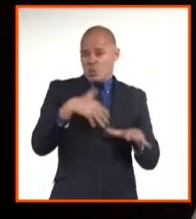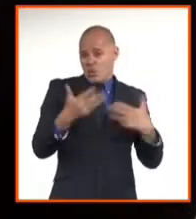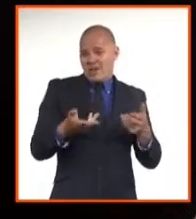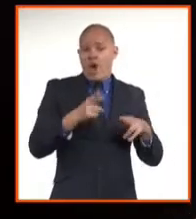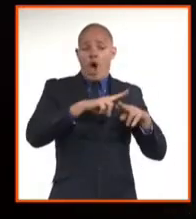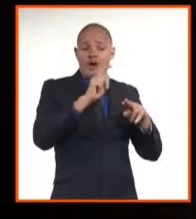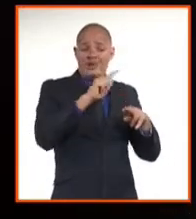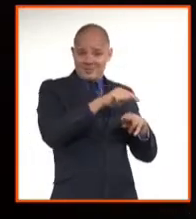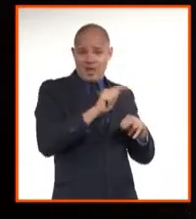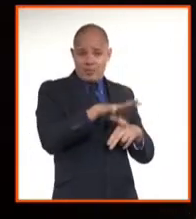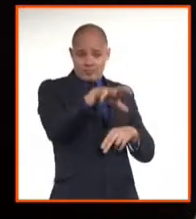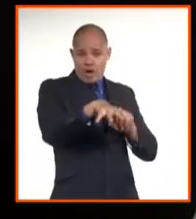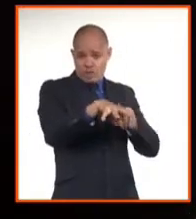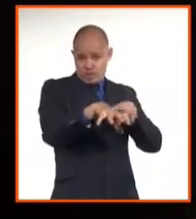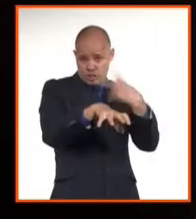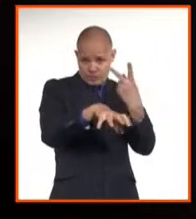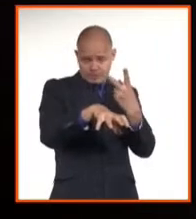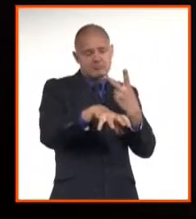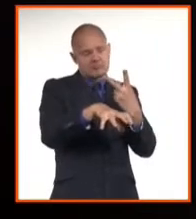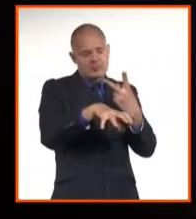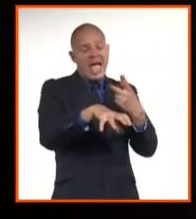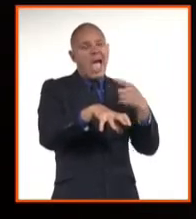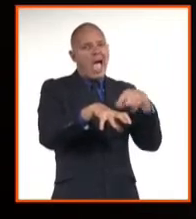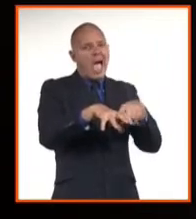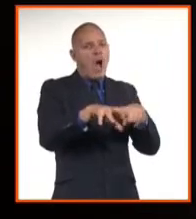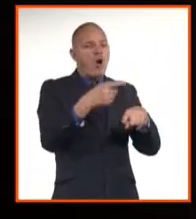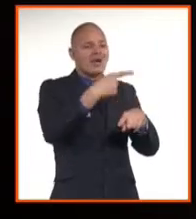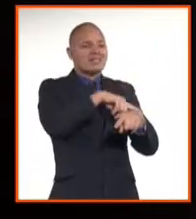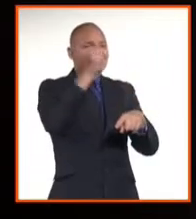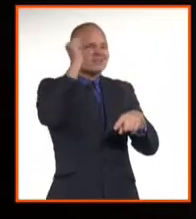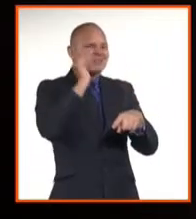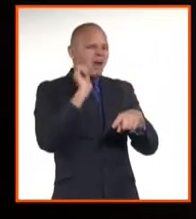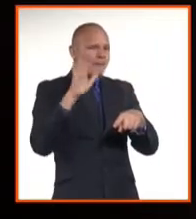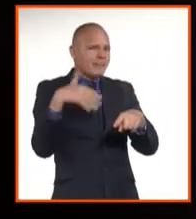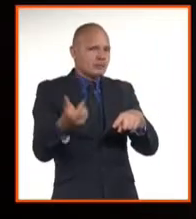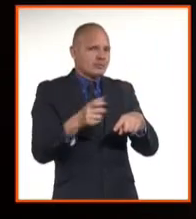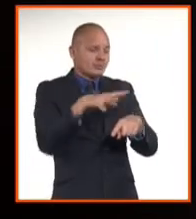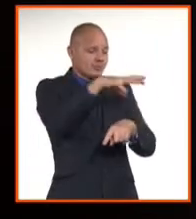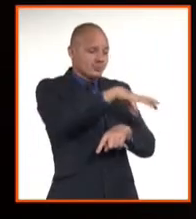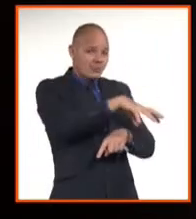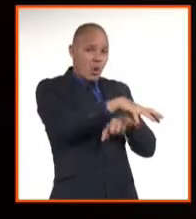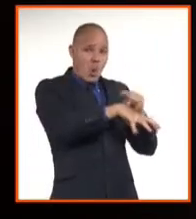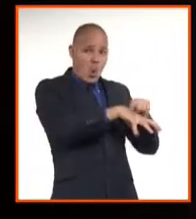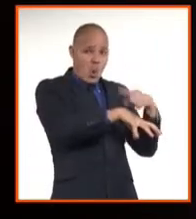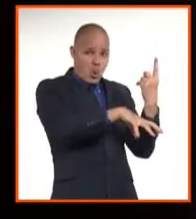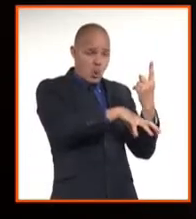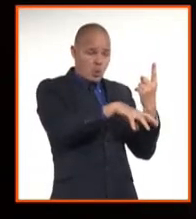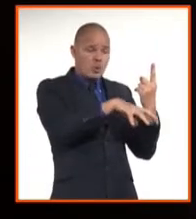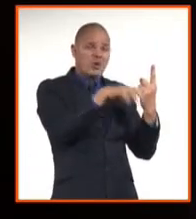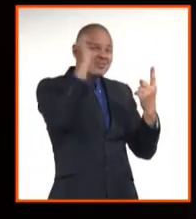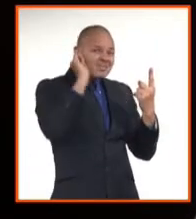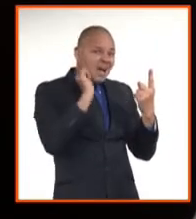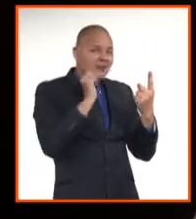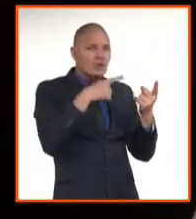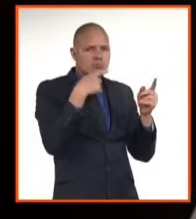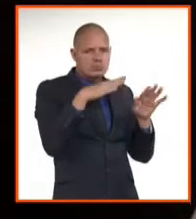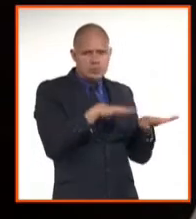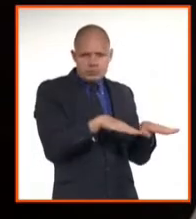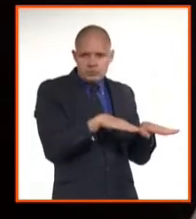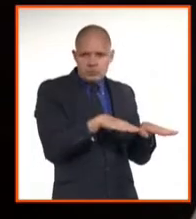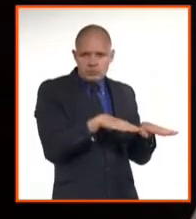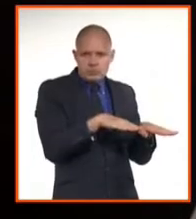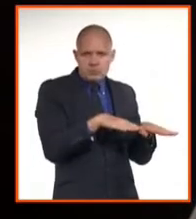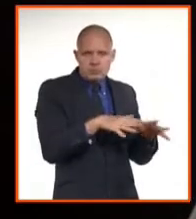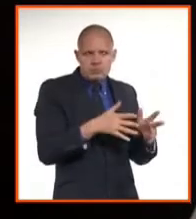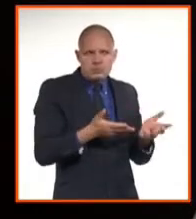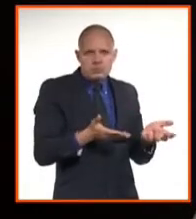de circulación desde el sábado, ¿no? Sí, es correcto. Desde el sábado. ¿En qué situación está en este minuto? Que además estamos hablando de 500